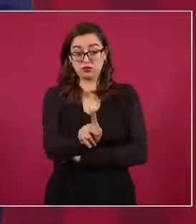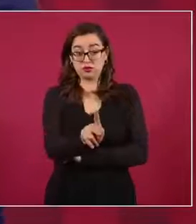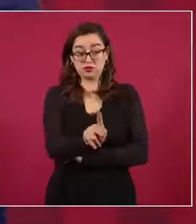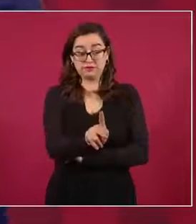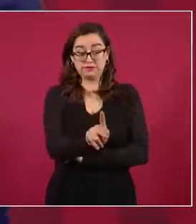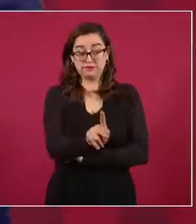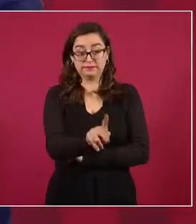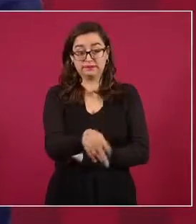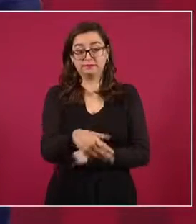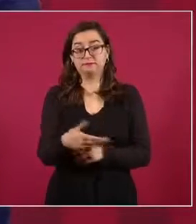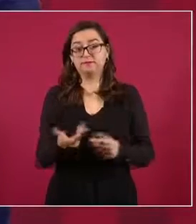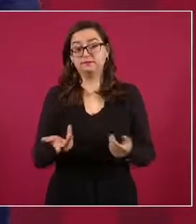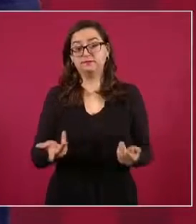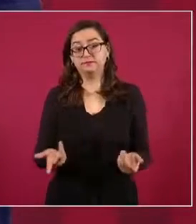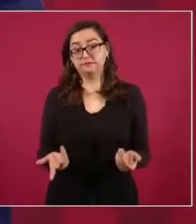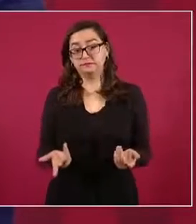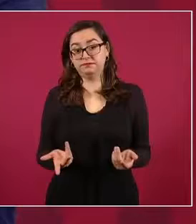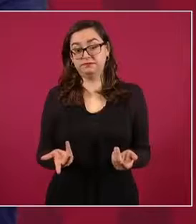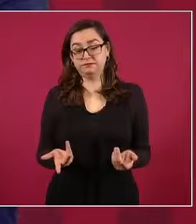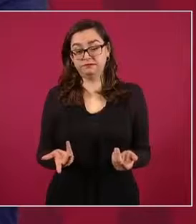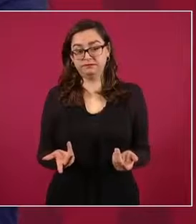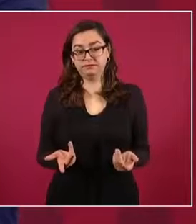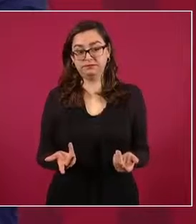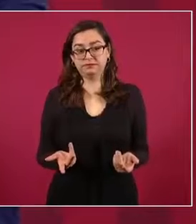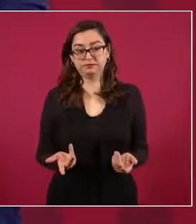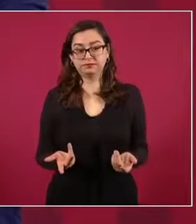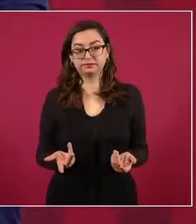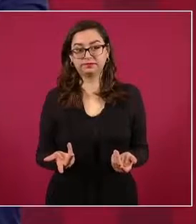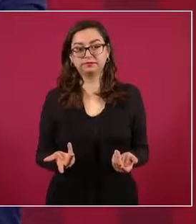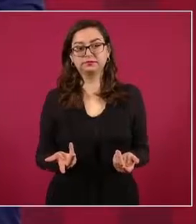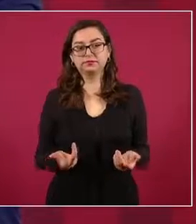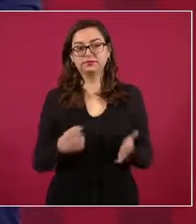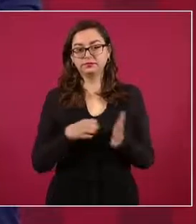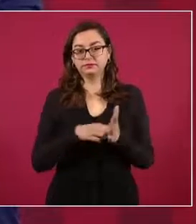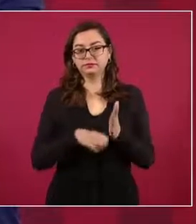Pero se dan casos como lo del CIDE,